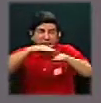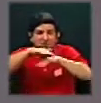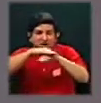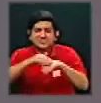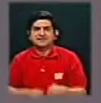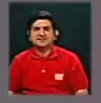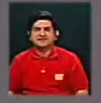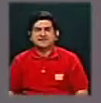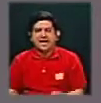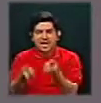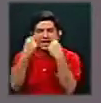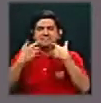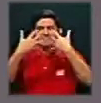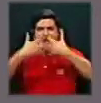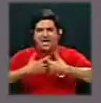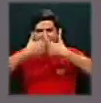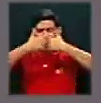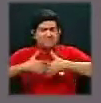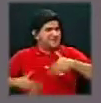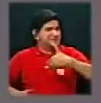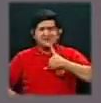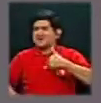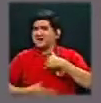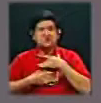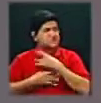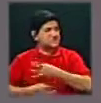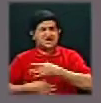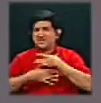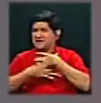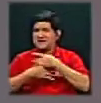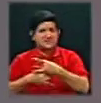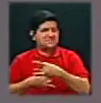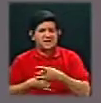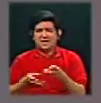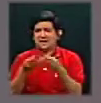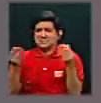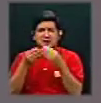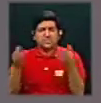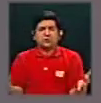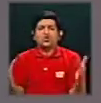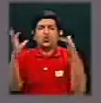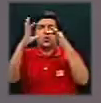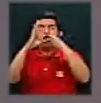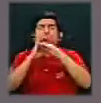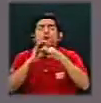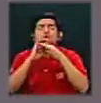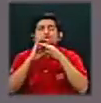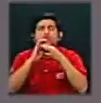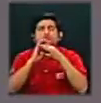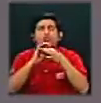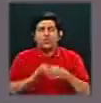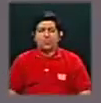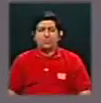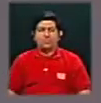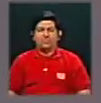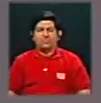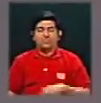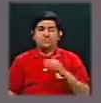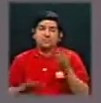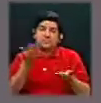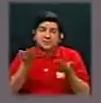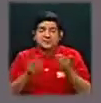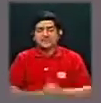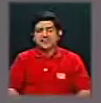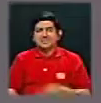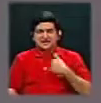en atraer empresas que no tienen interés en generar tejidos, en generar vasos comunicantes, digámoslo uh-huh. así, en